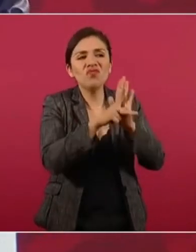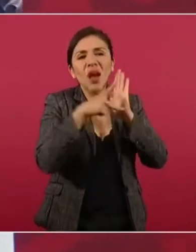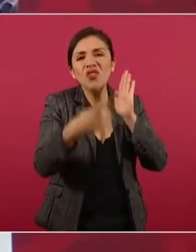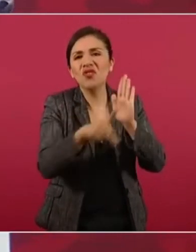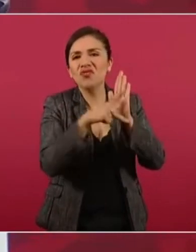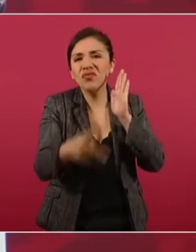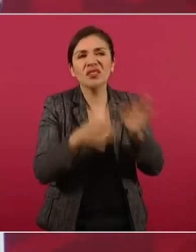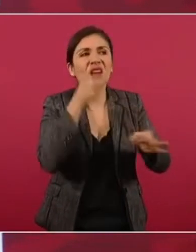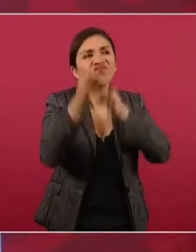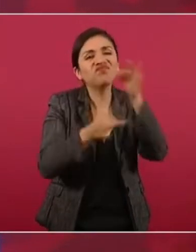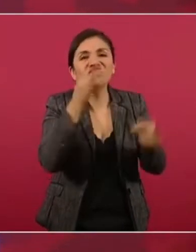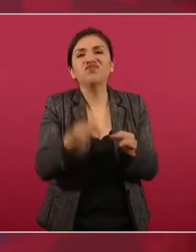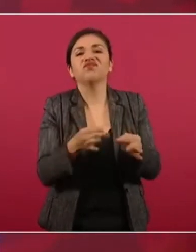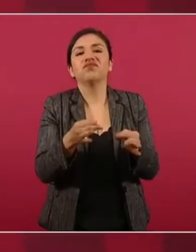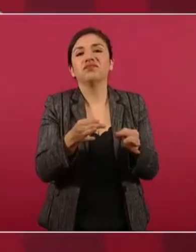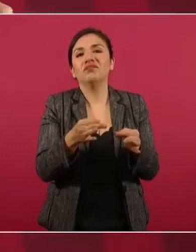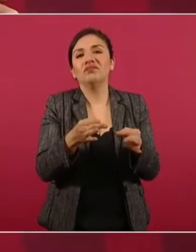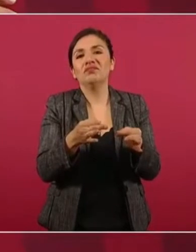periodistas,